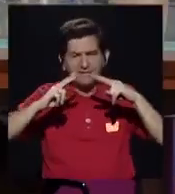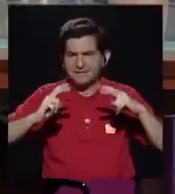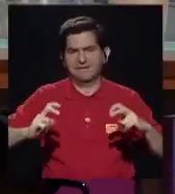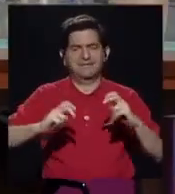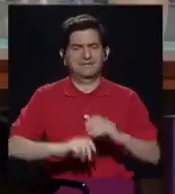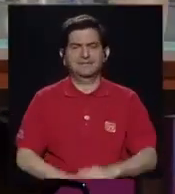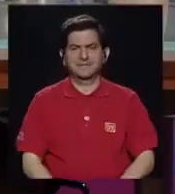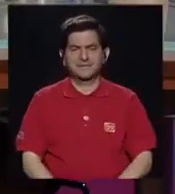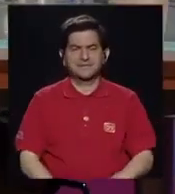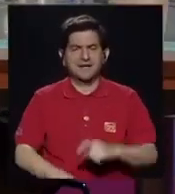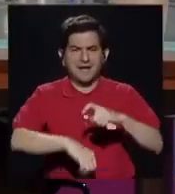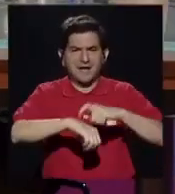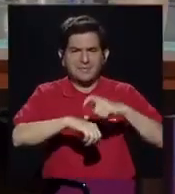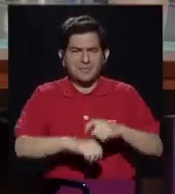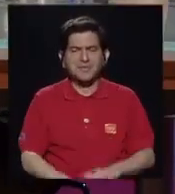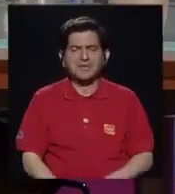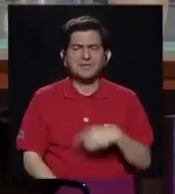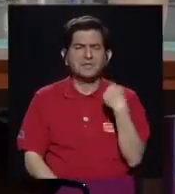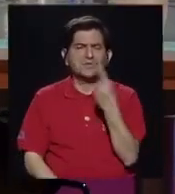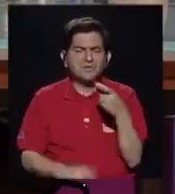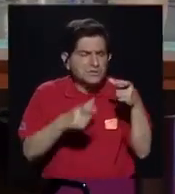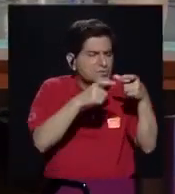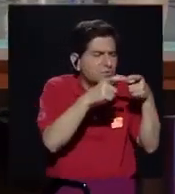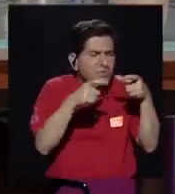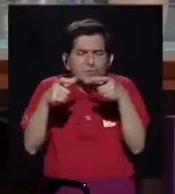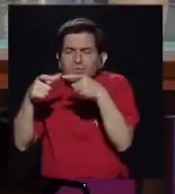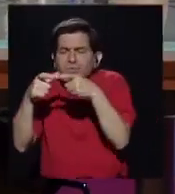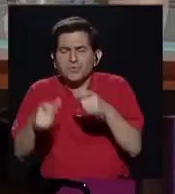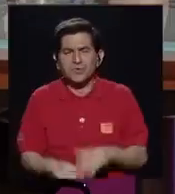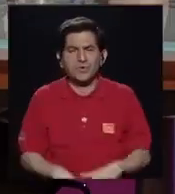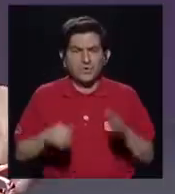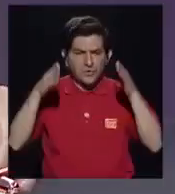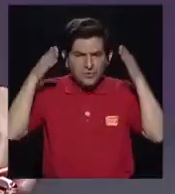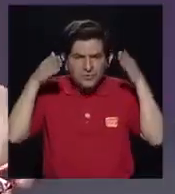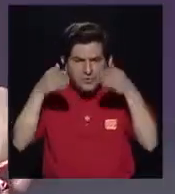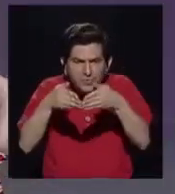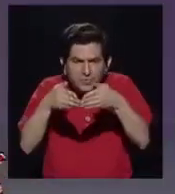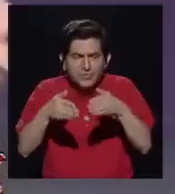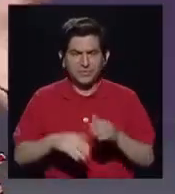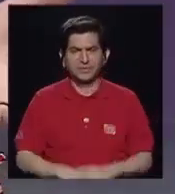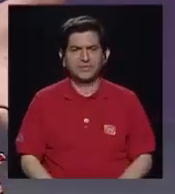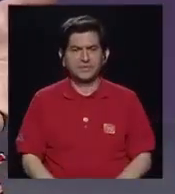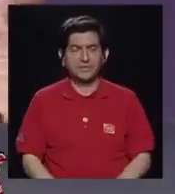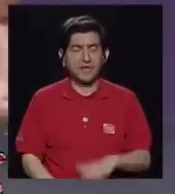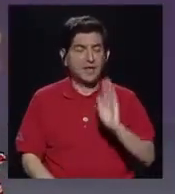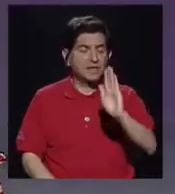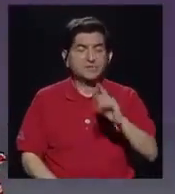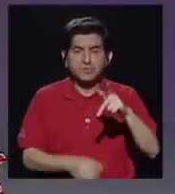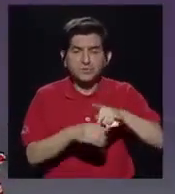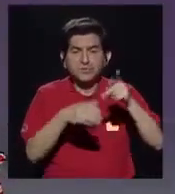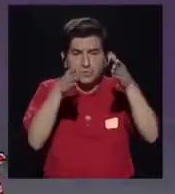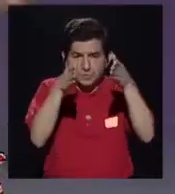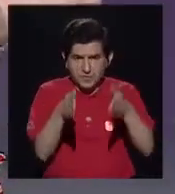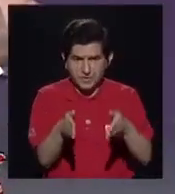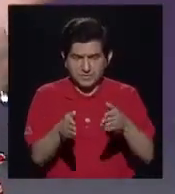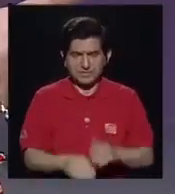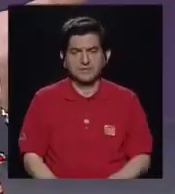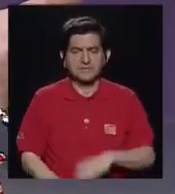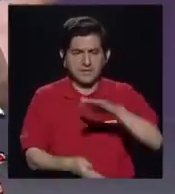cuando se identifica cuando se se cierra de esa forma en sus actores